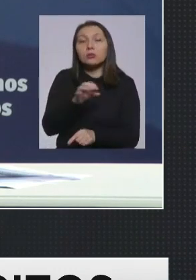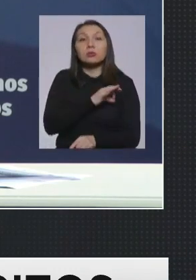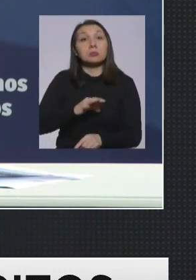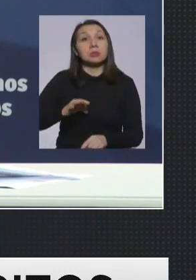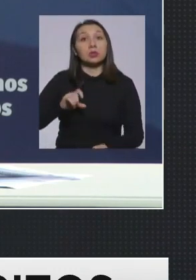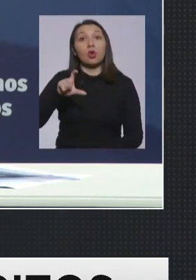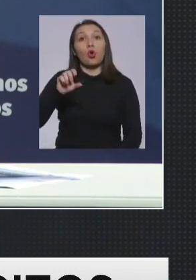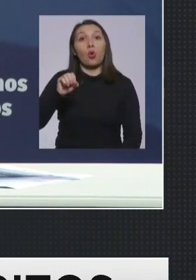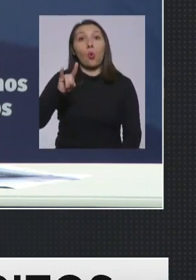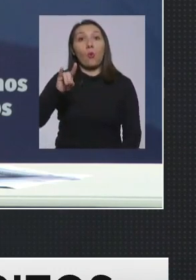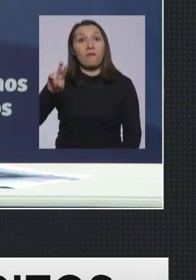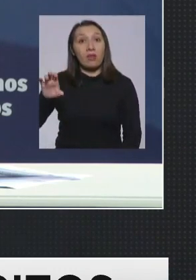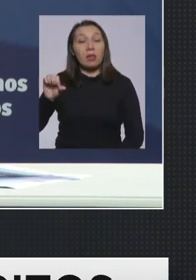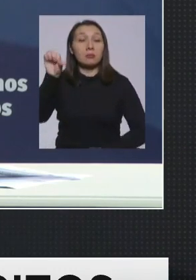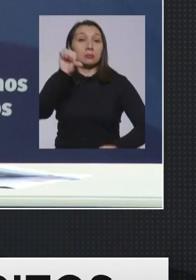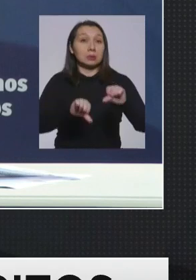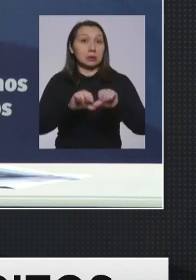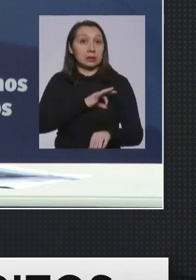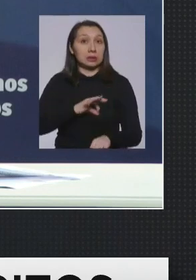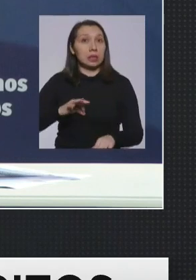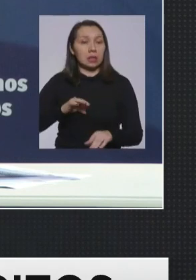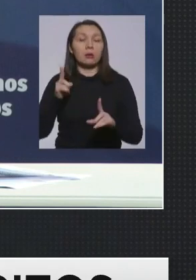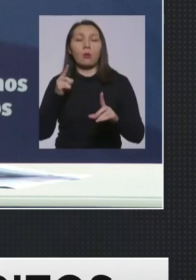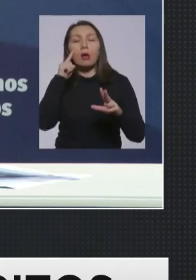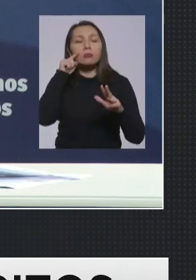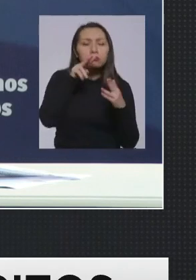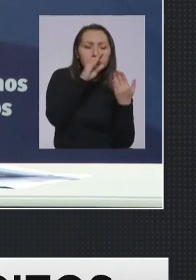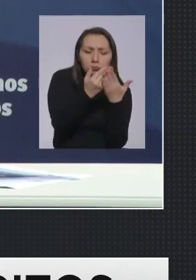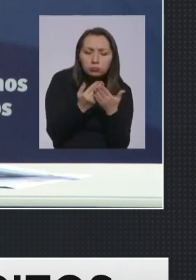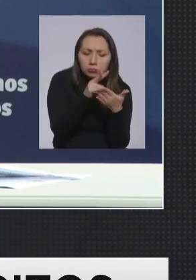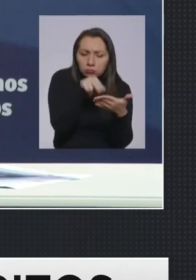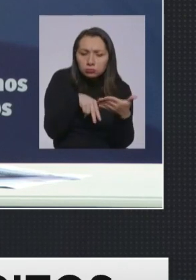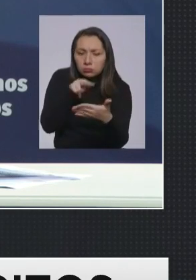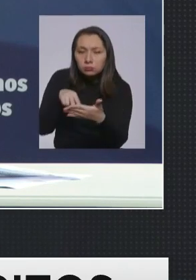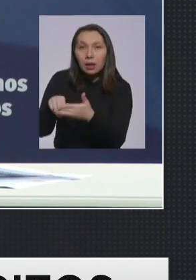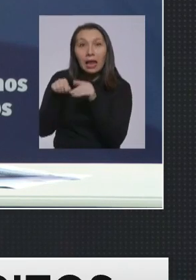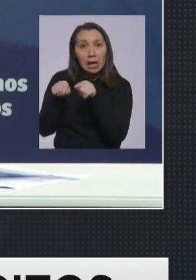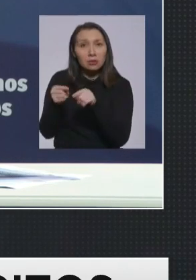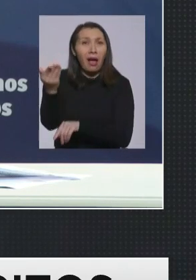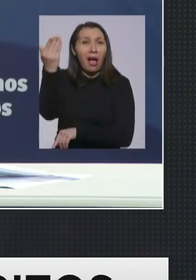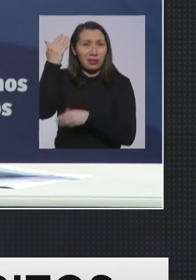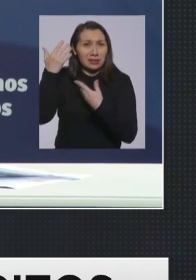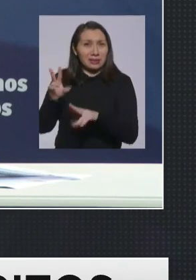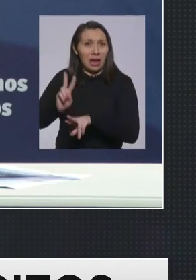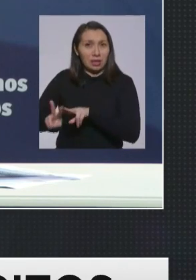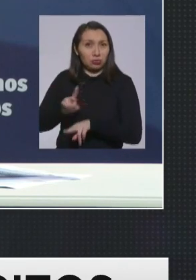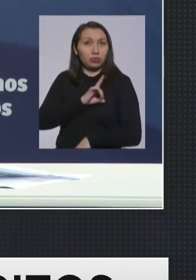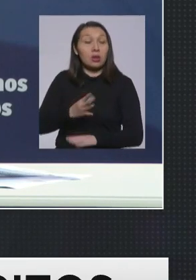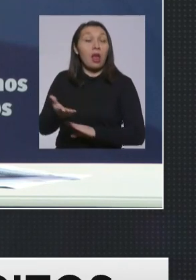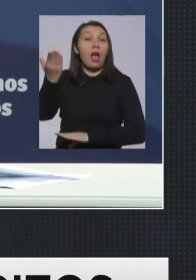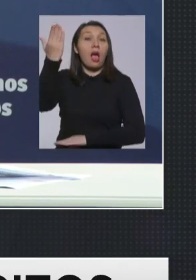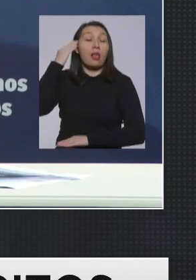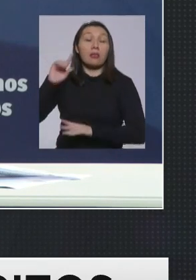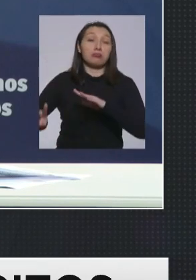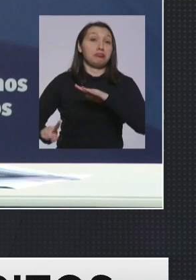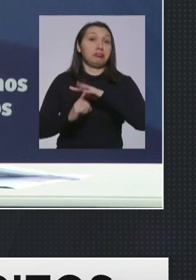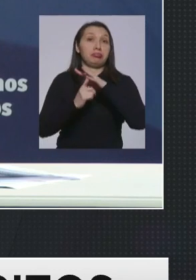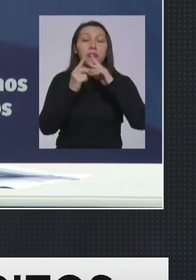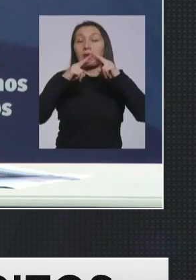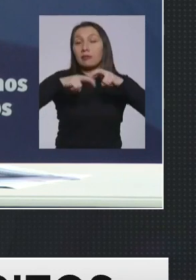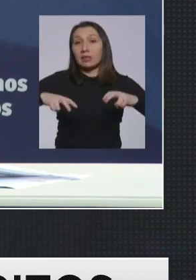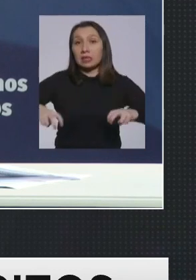ministro q y el ministro de ciencias van a intervenir repito esto se ha hecho otras veces en chile chile fue pionero en la